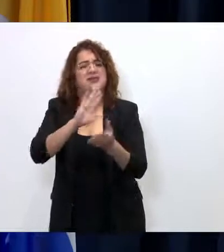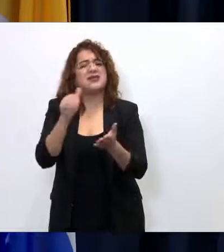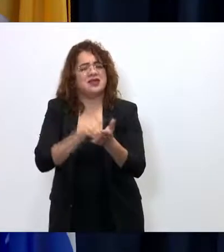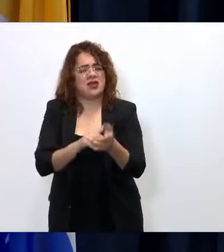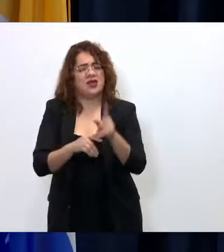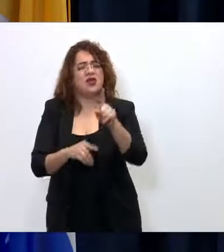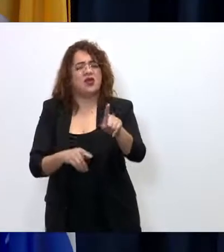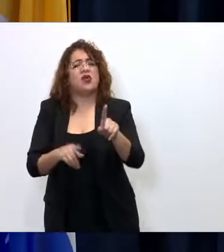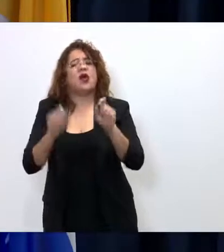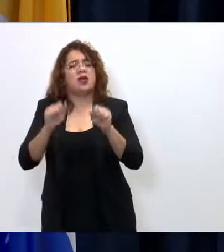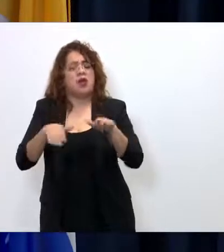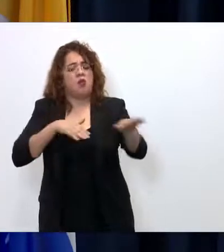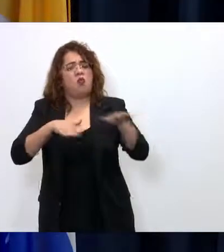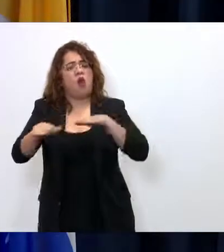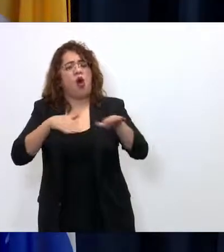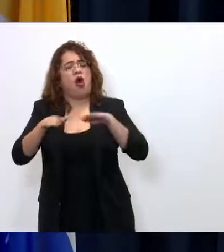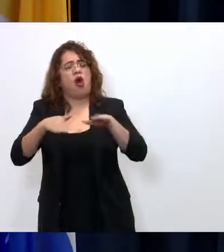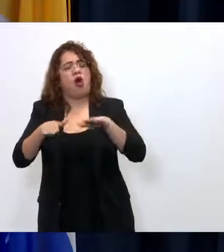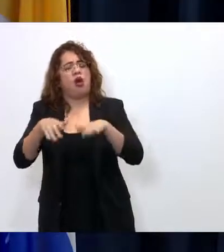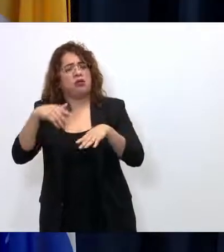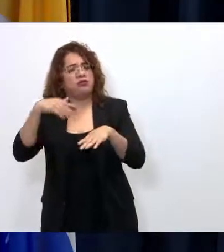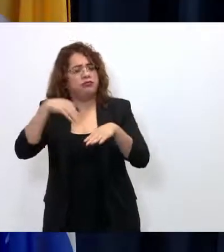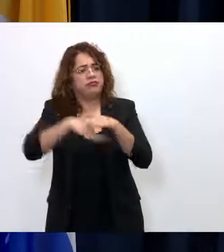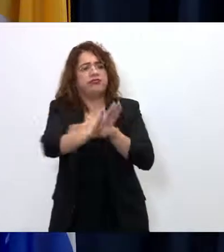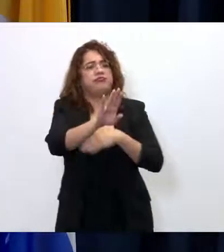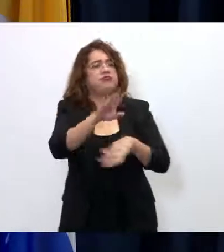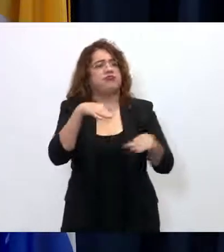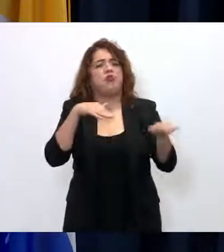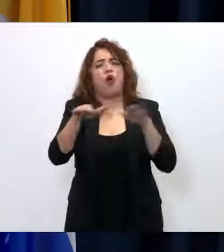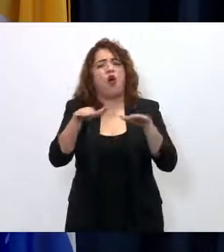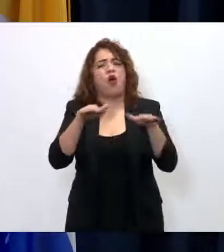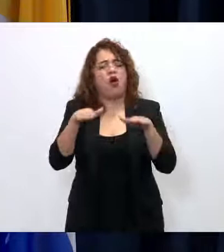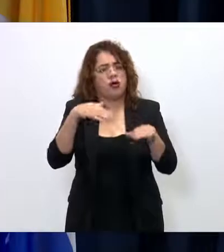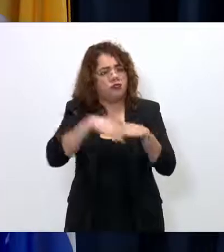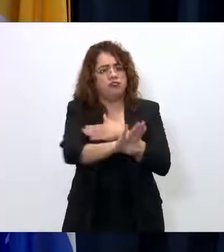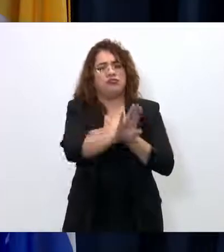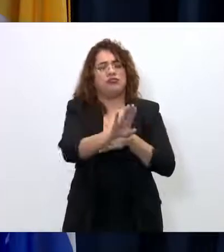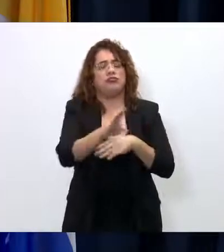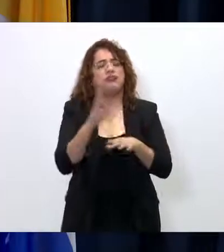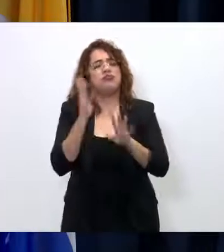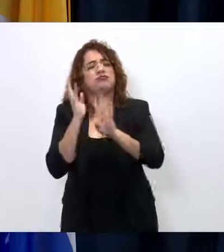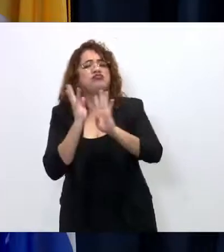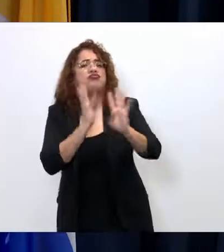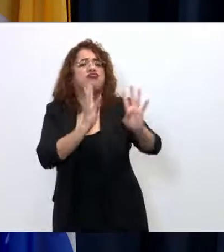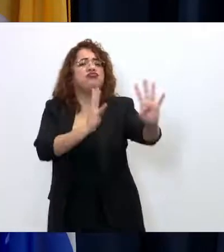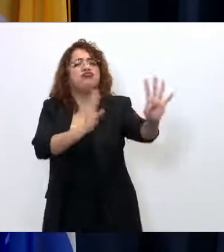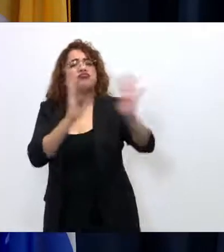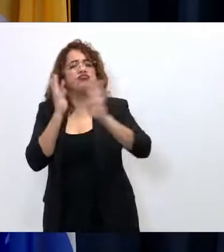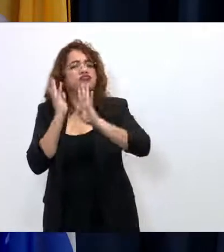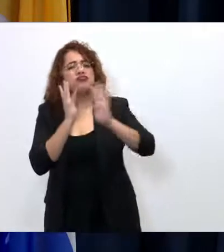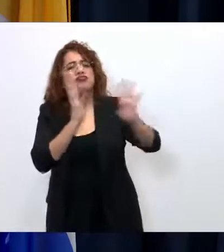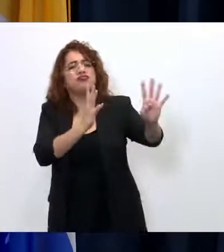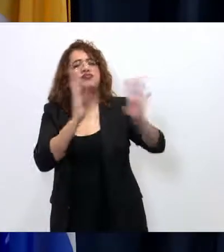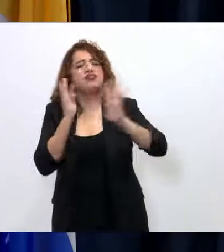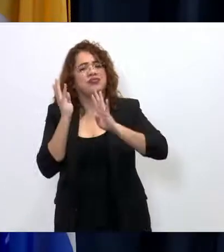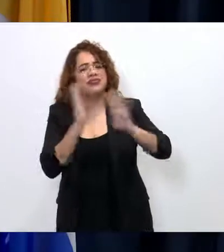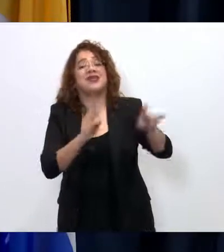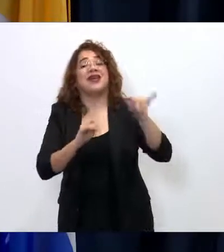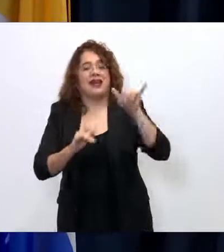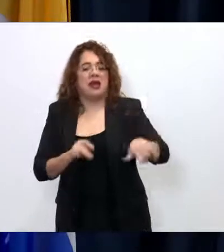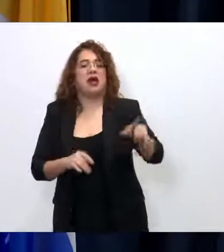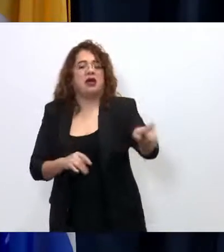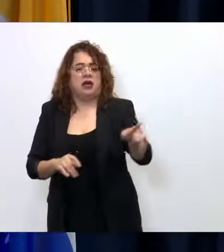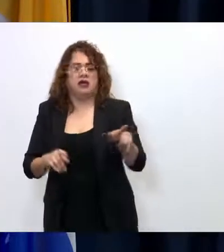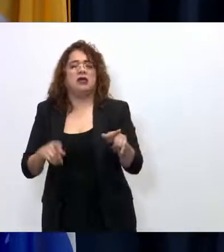Beach. Siga las señales que dice Walk Up, que es accesible según la ADA.